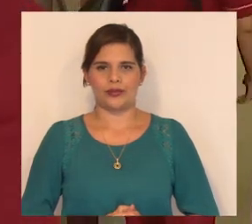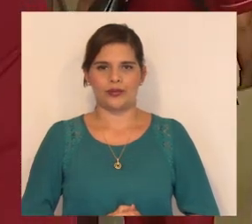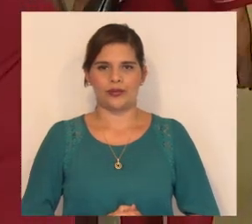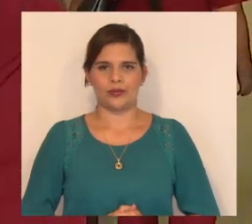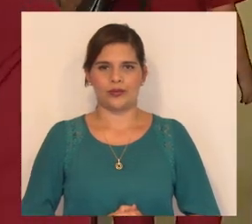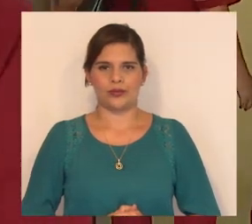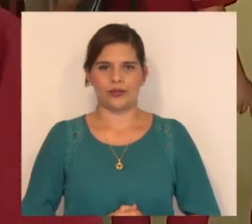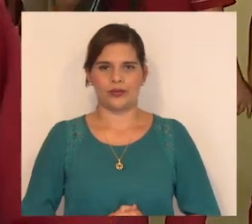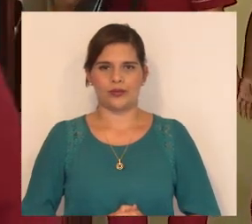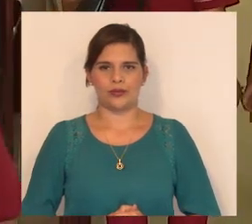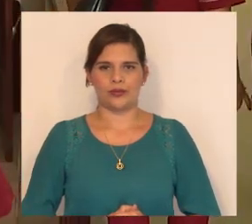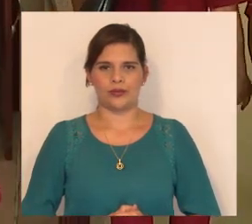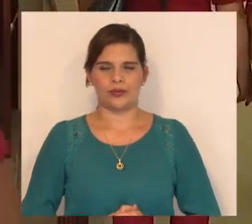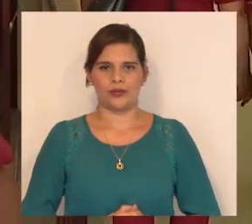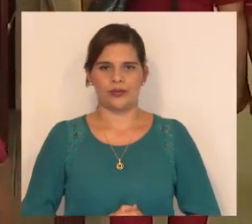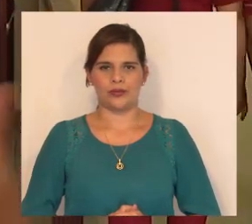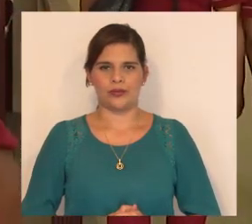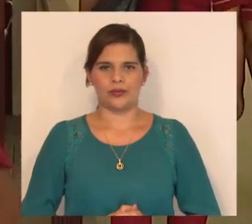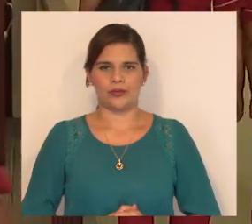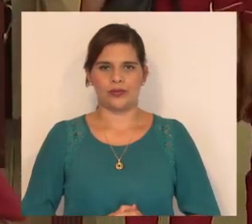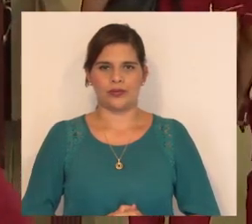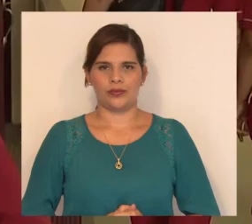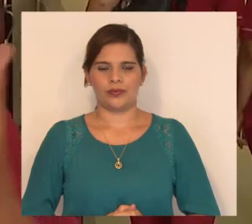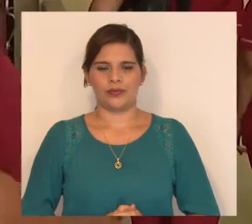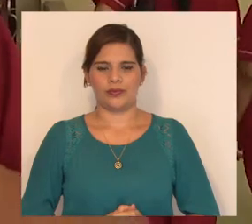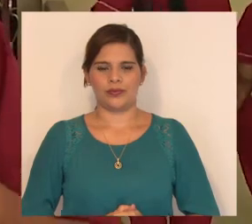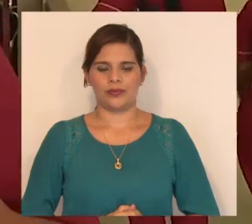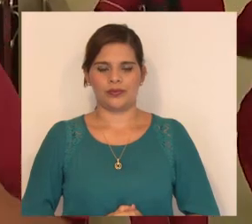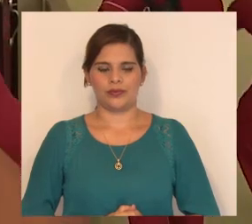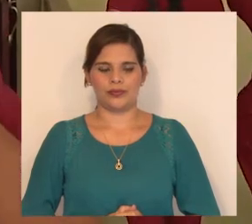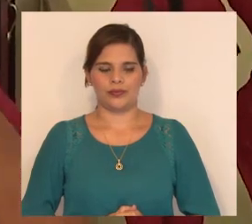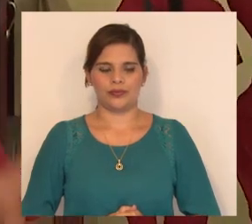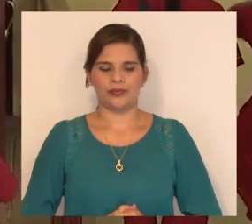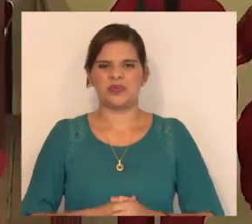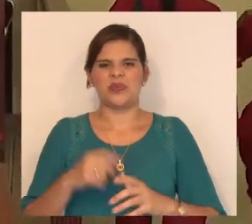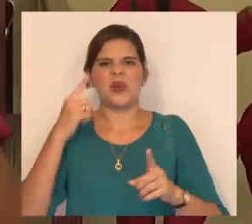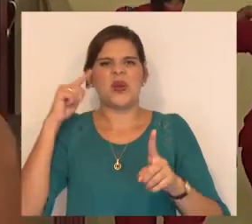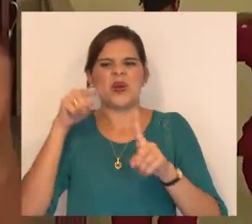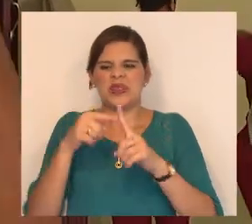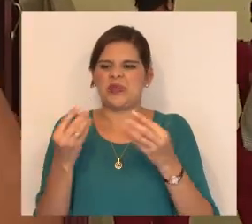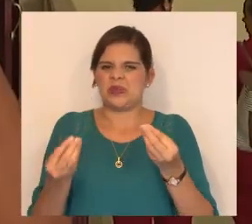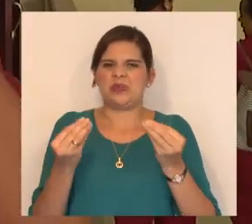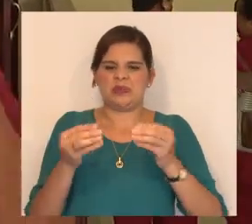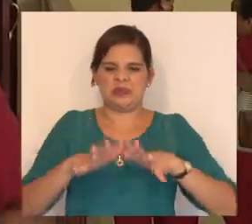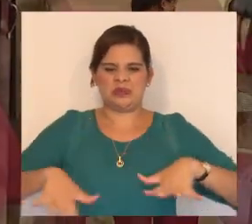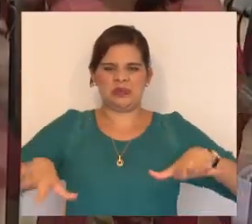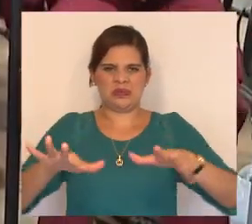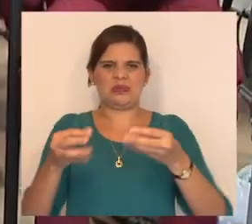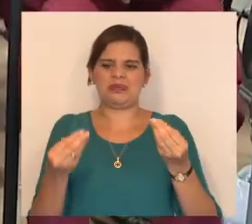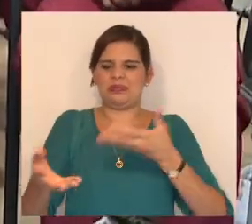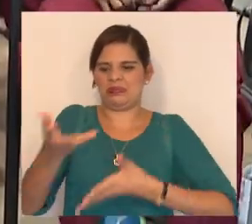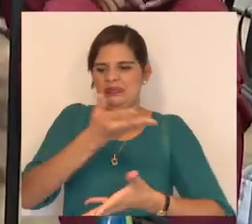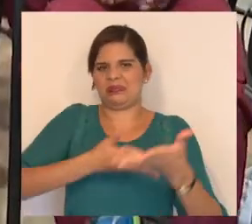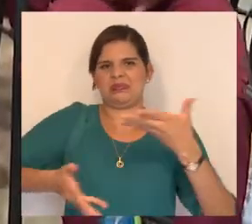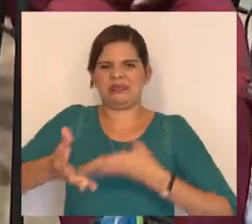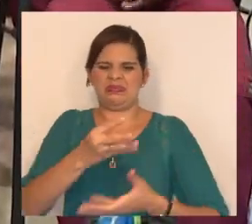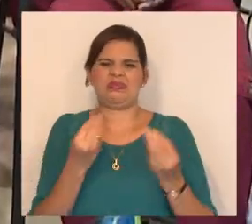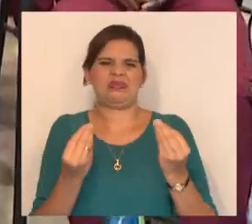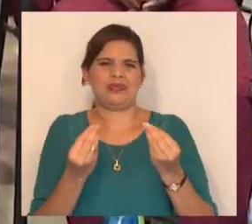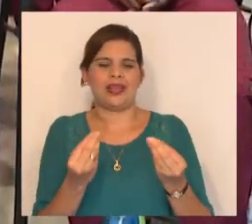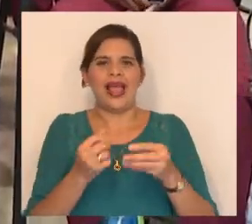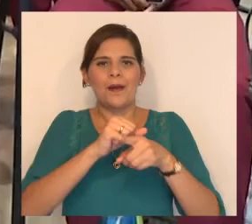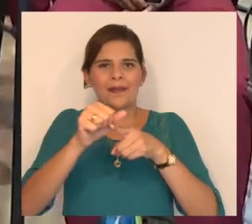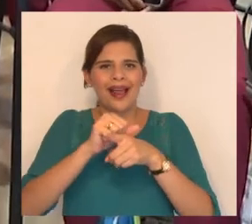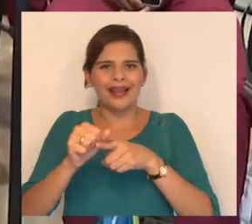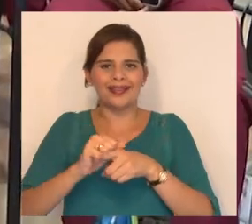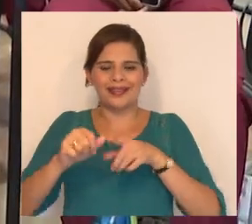Fue muy interesante, también estuve compartiendo mucho con la docente de aula y me permitió algunas estrategias para poder acercarme a los niños. El objetivo de la socialización